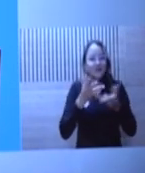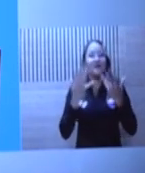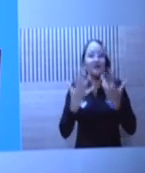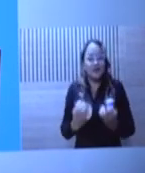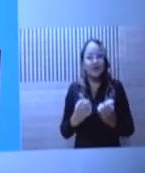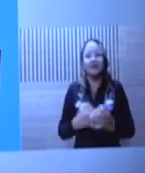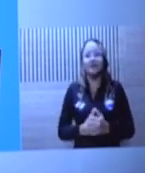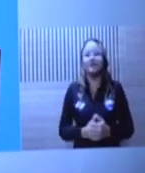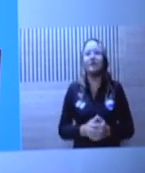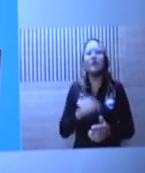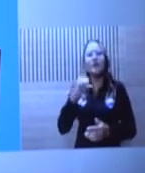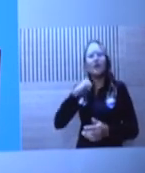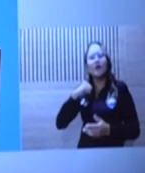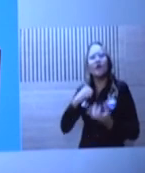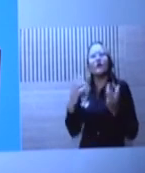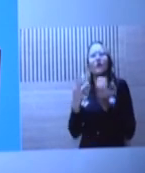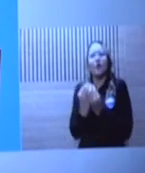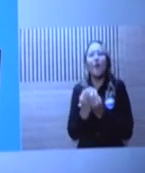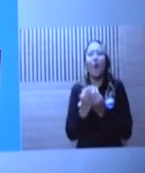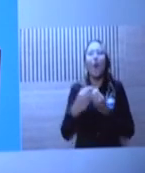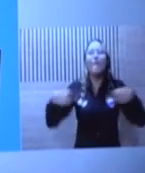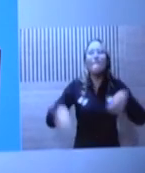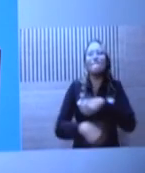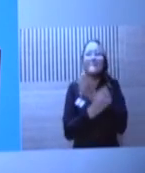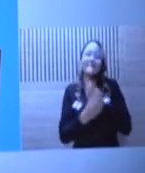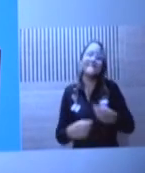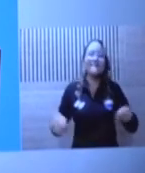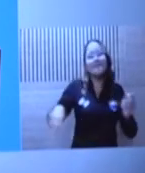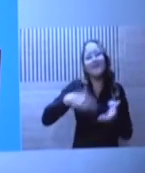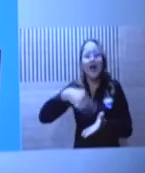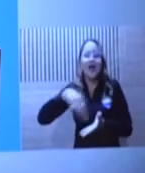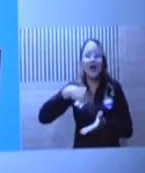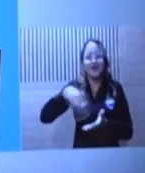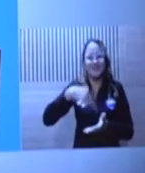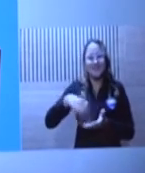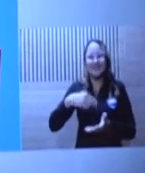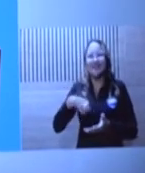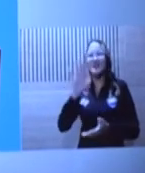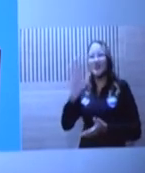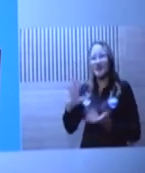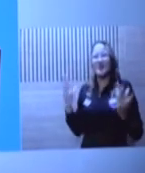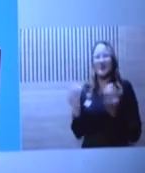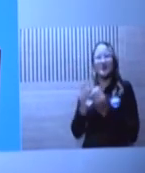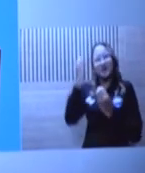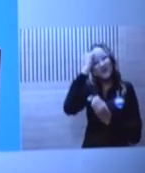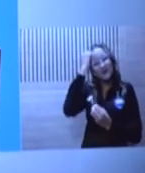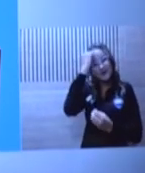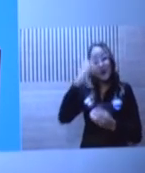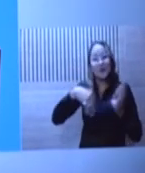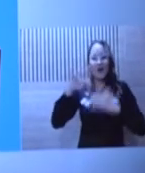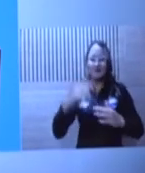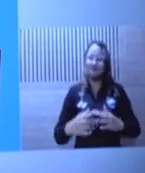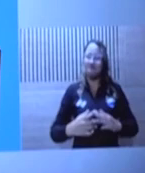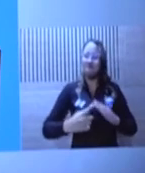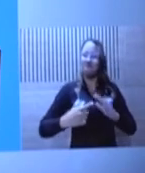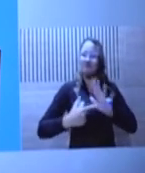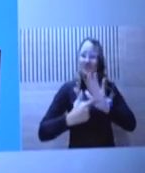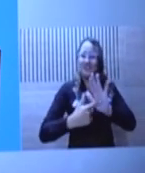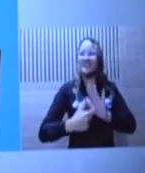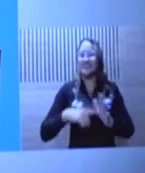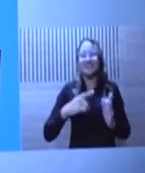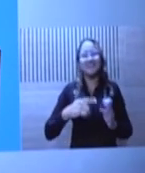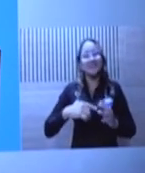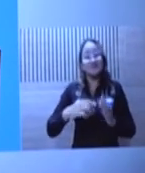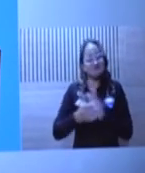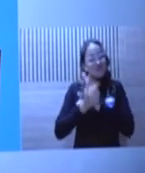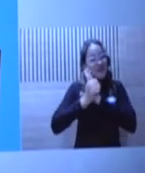un grupo de baile increíble que se llama Misión Imposible unim Magdalena que el grupo de los profesores y lo han hecho posible bailan todos los ritmos entonces